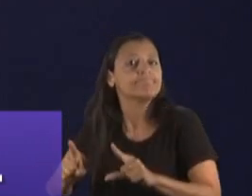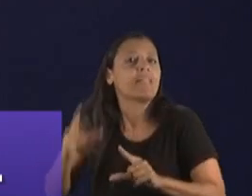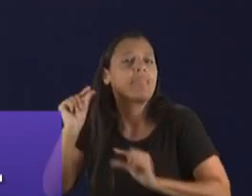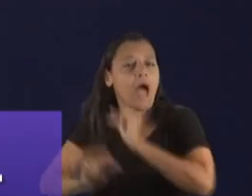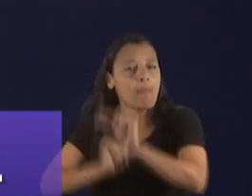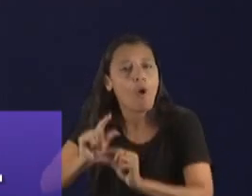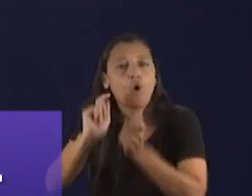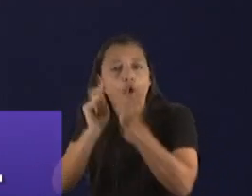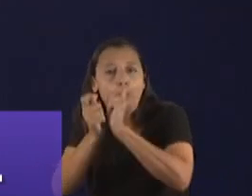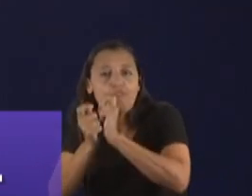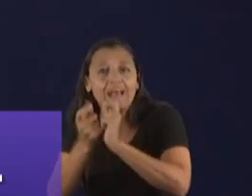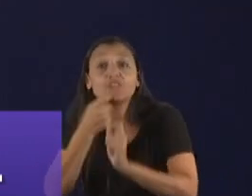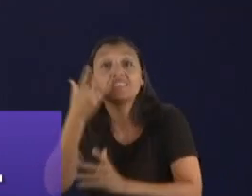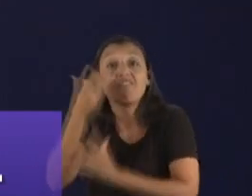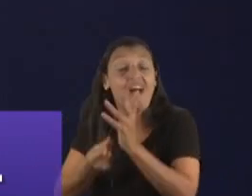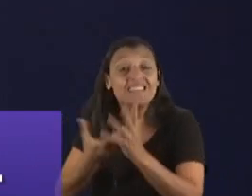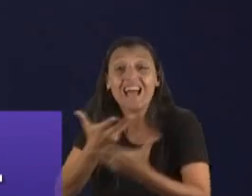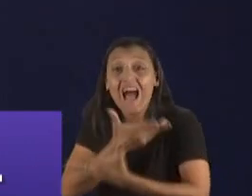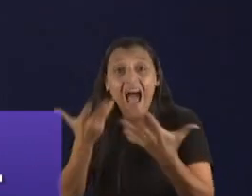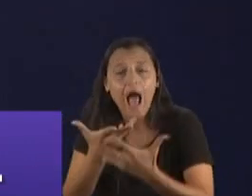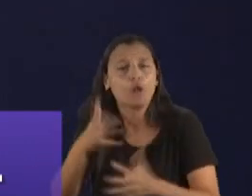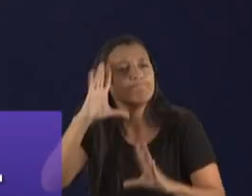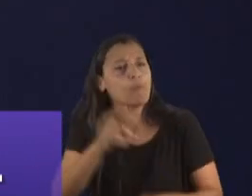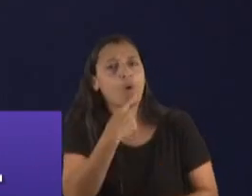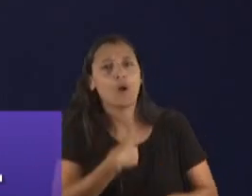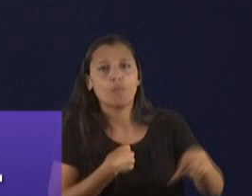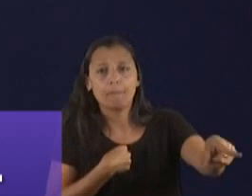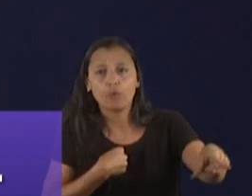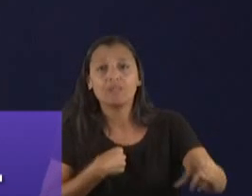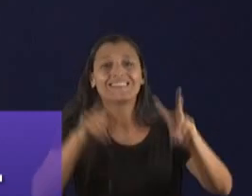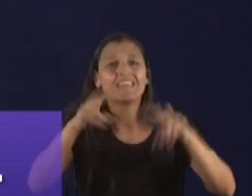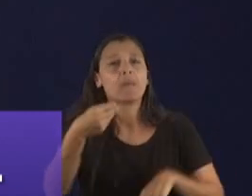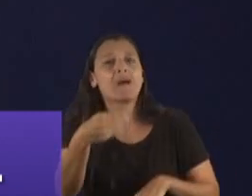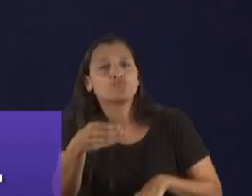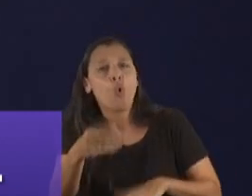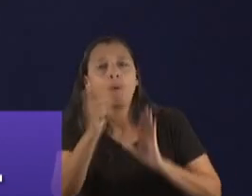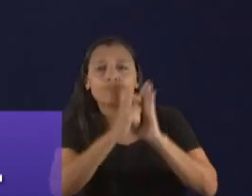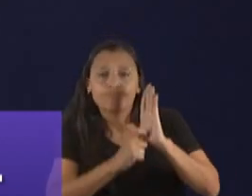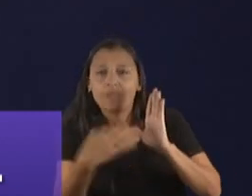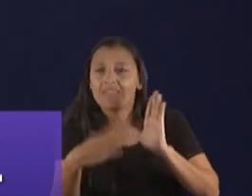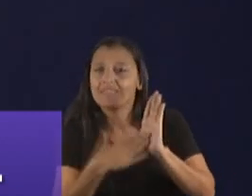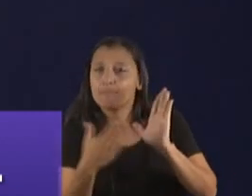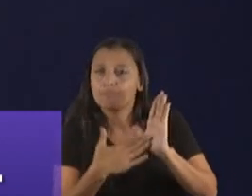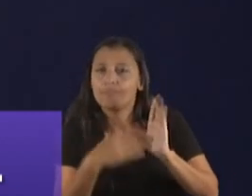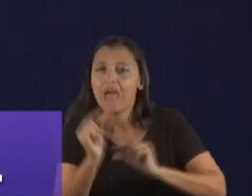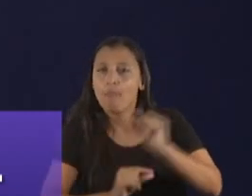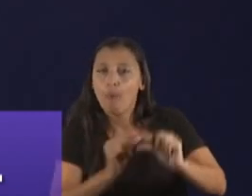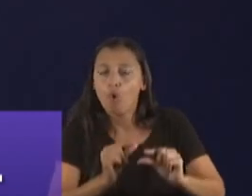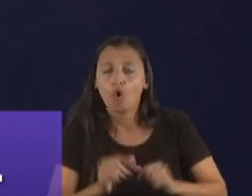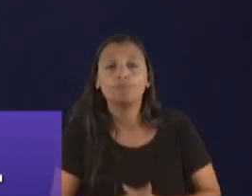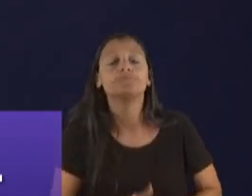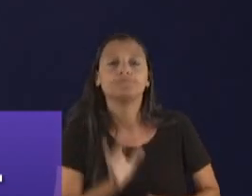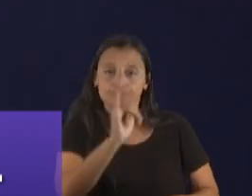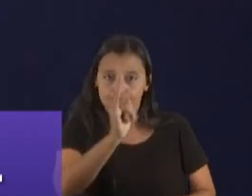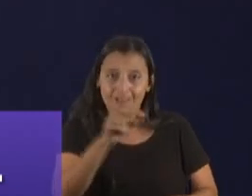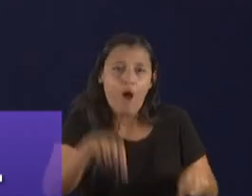corrigiendo. Si hubo algún error, no me acuerdo qué otro caso mencionaste, pero... Asignaciones escolares, o si, por ejemplo, más allá